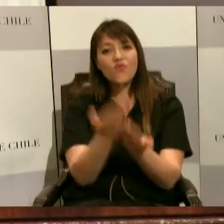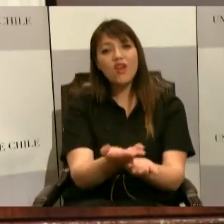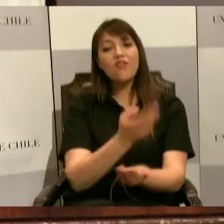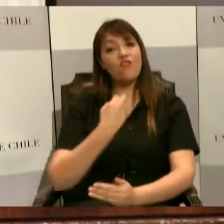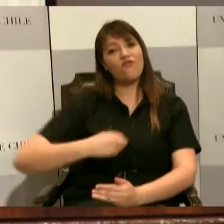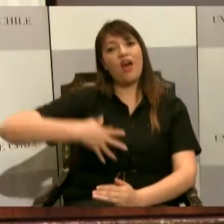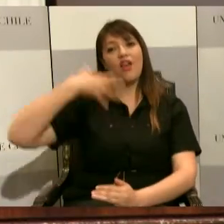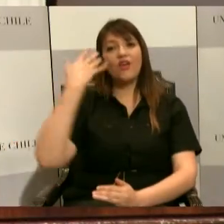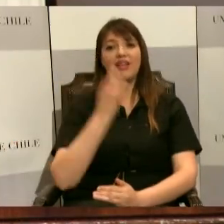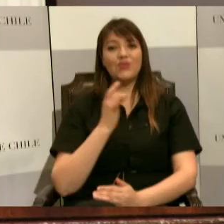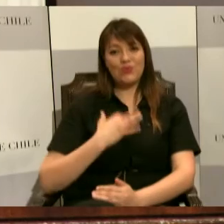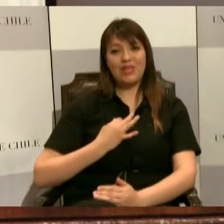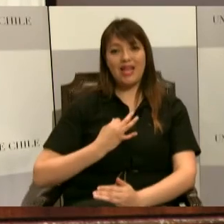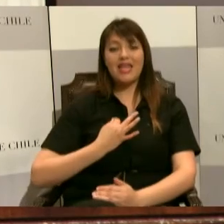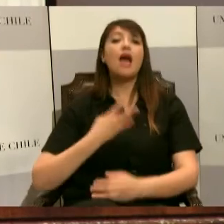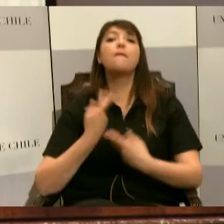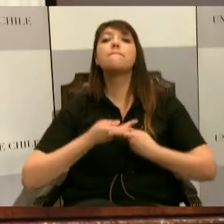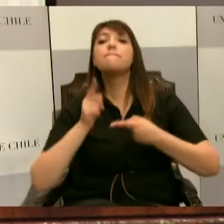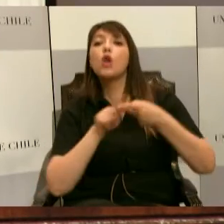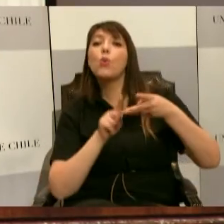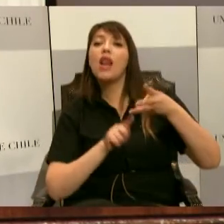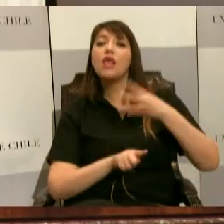valores de la ciudadanía, pluralismo,